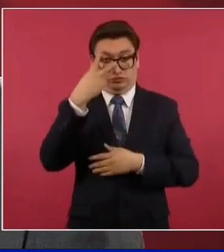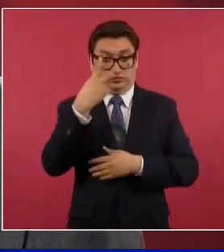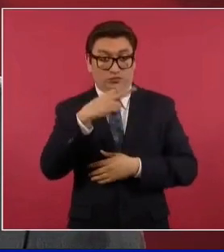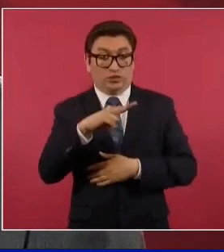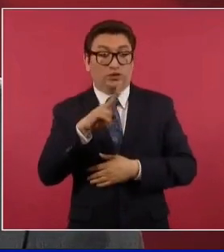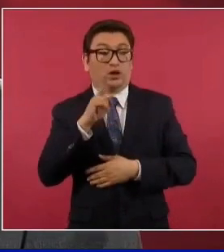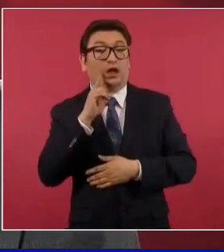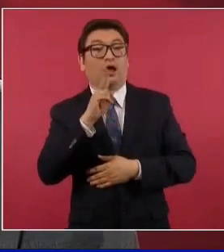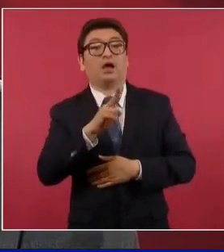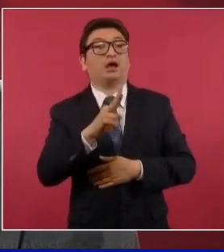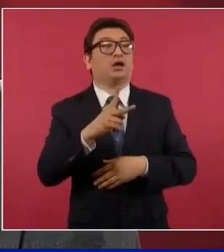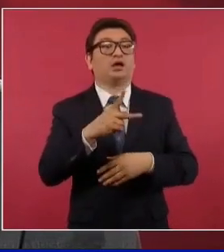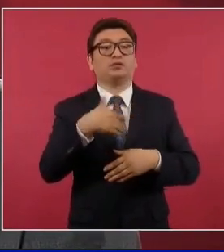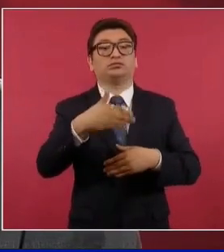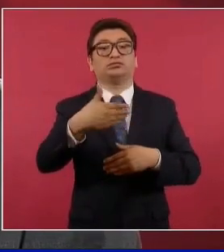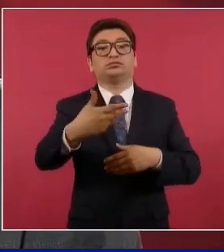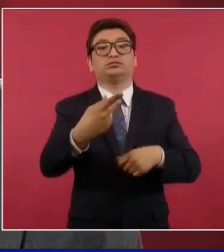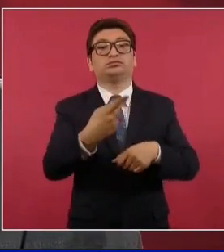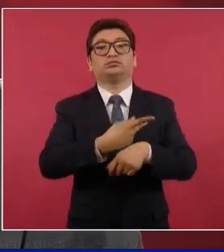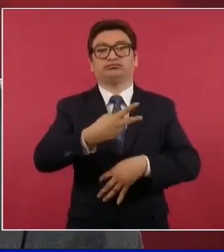nos va a juzgar.